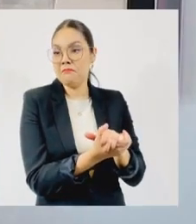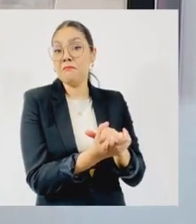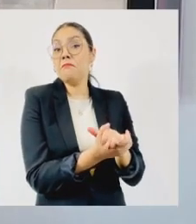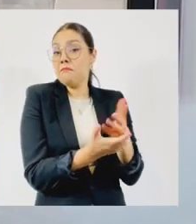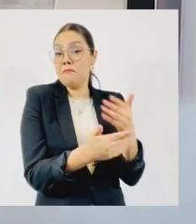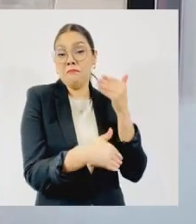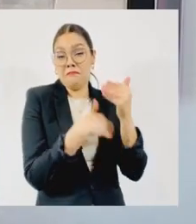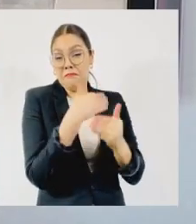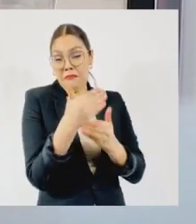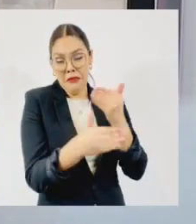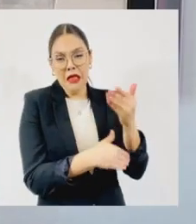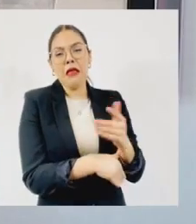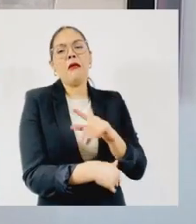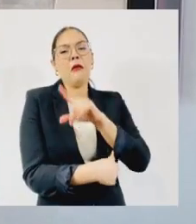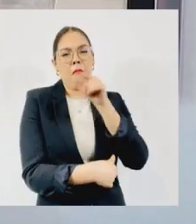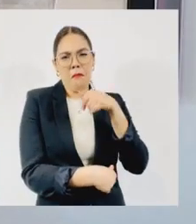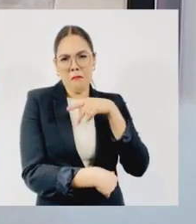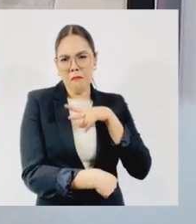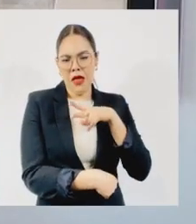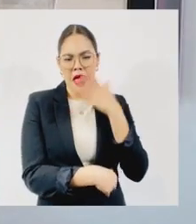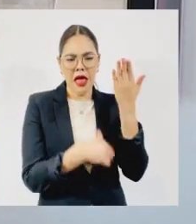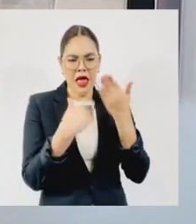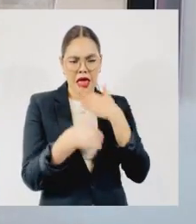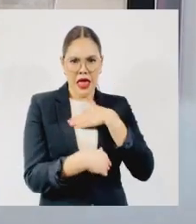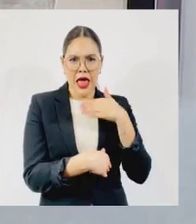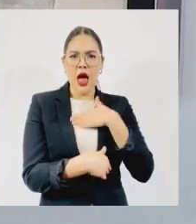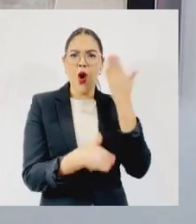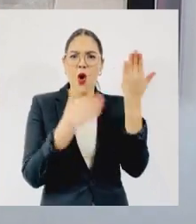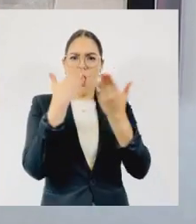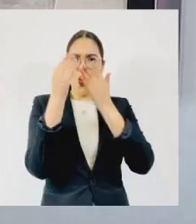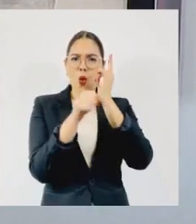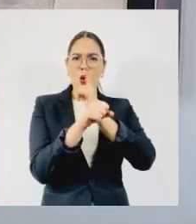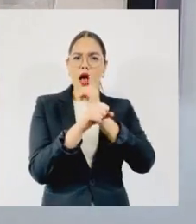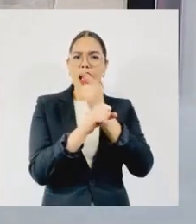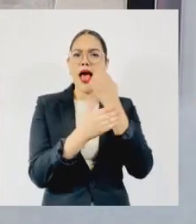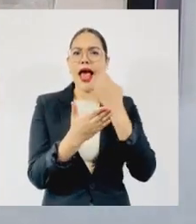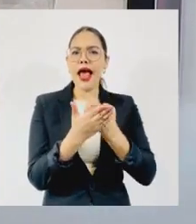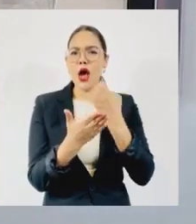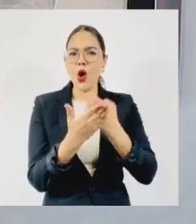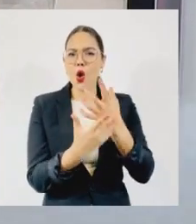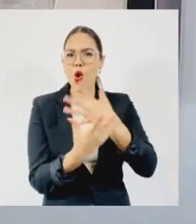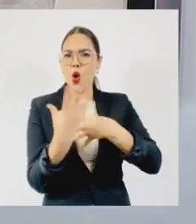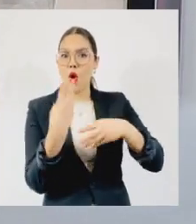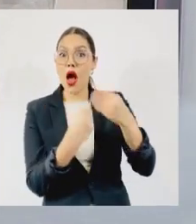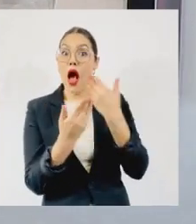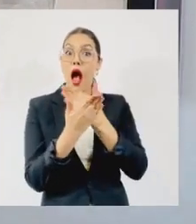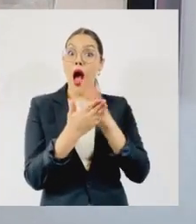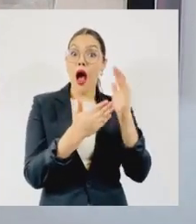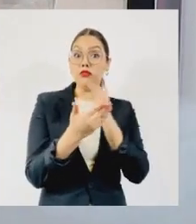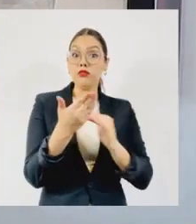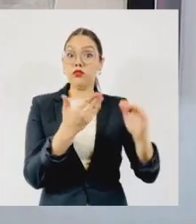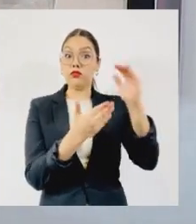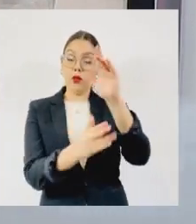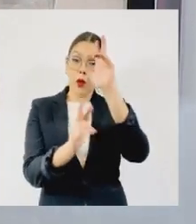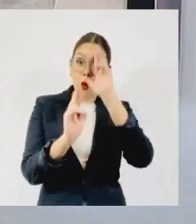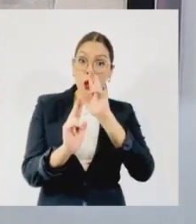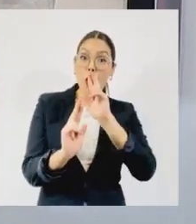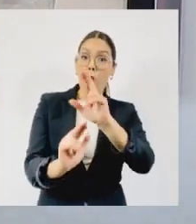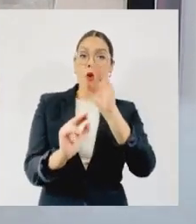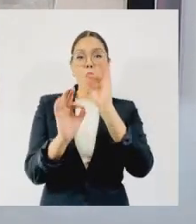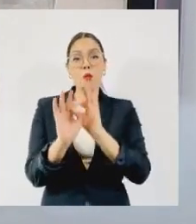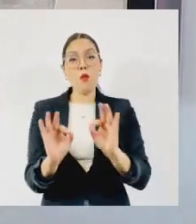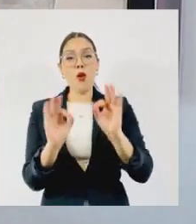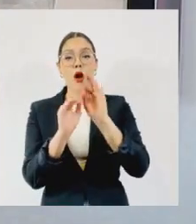obviamente, a pesar de que mis hijas empezaron economía y la terminaron, y además la terminaron con mención,